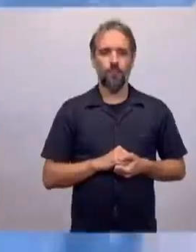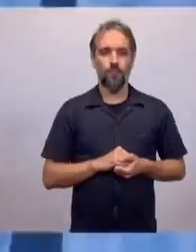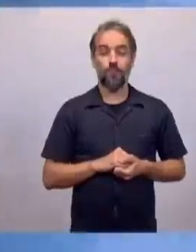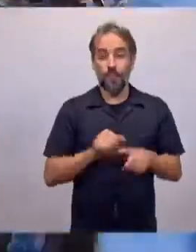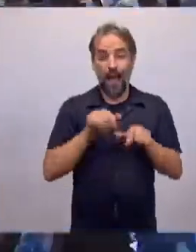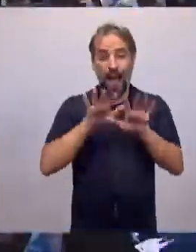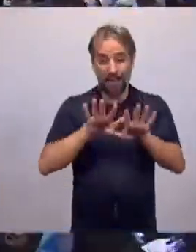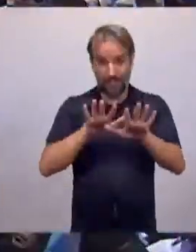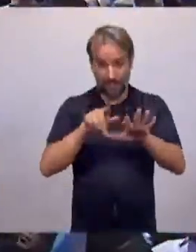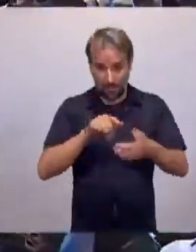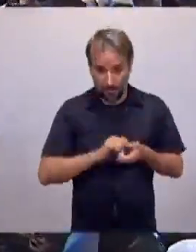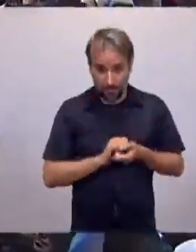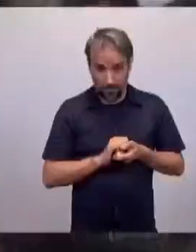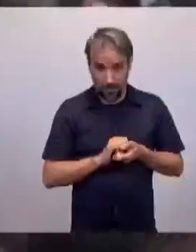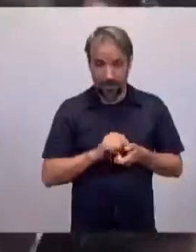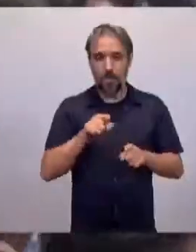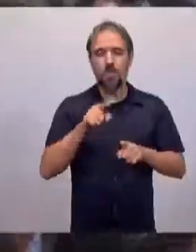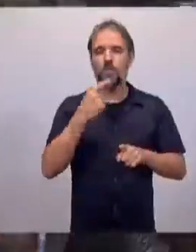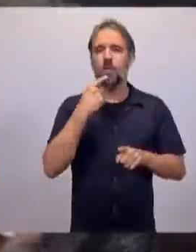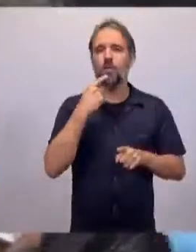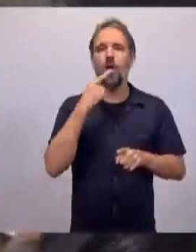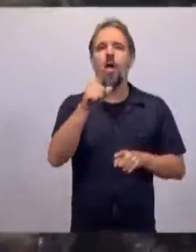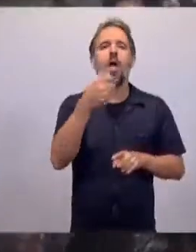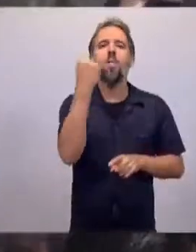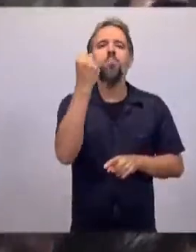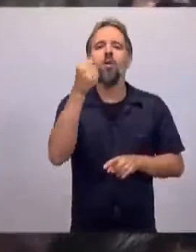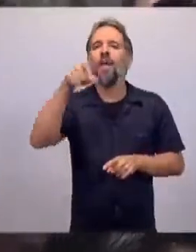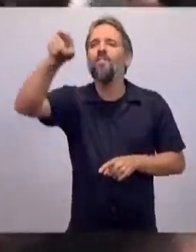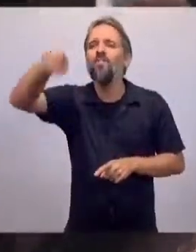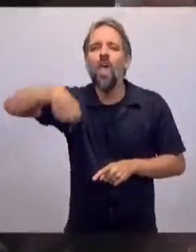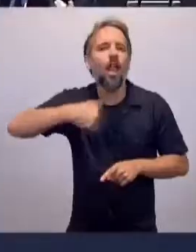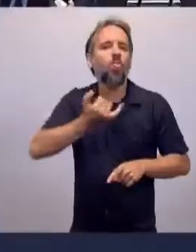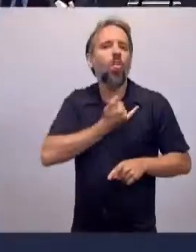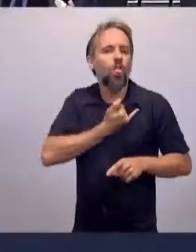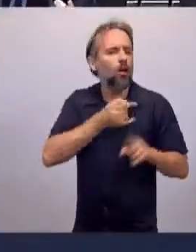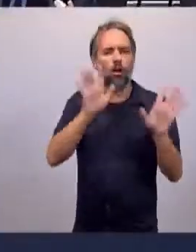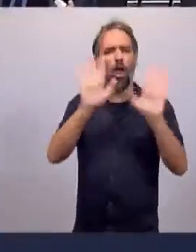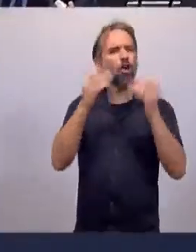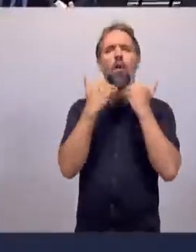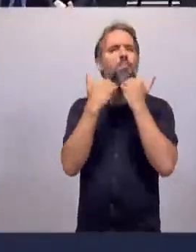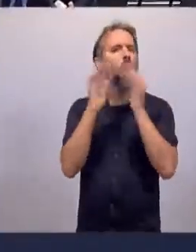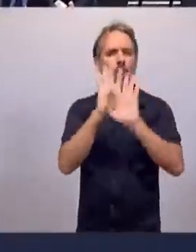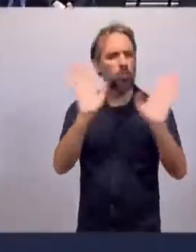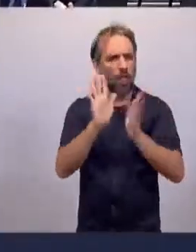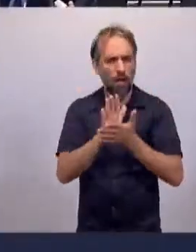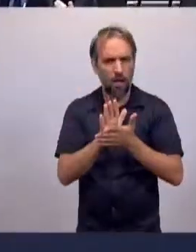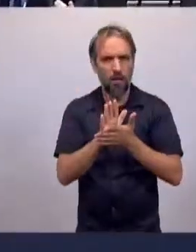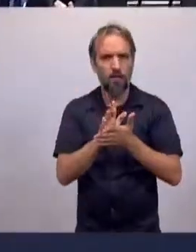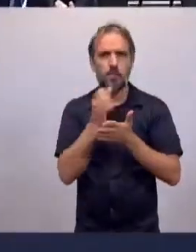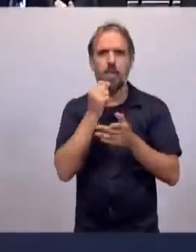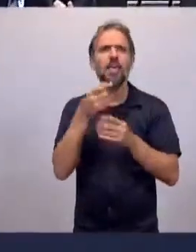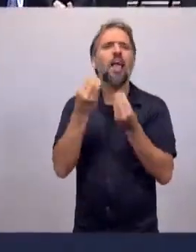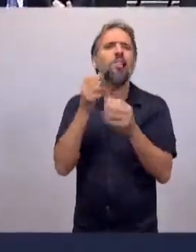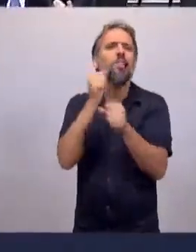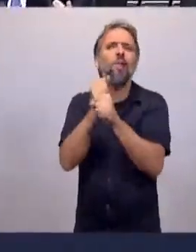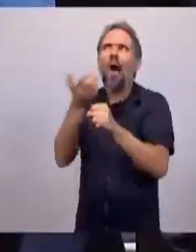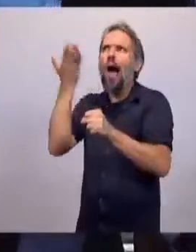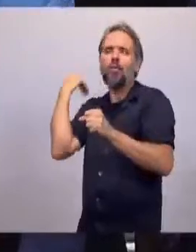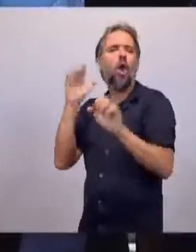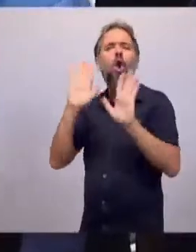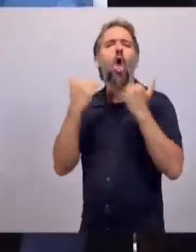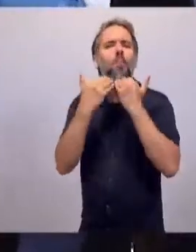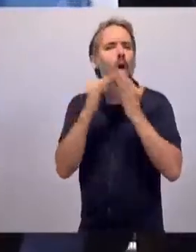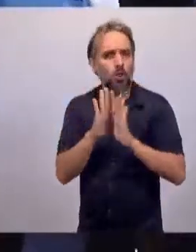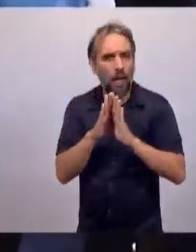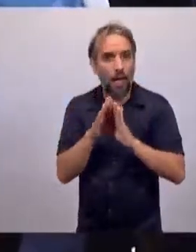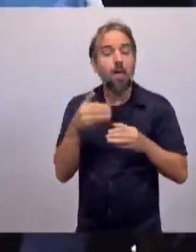Así, no importa de dónde venga, no importan qué hayan hecho antes, lo único